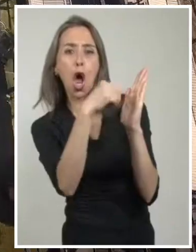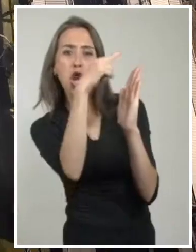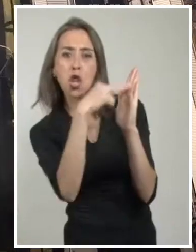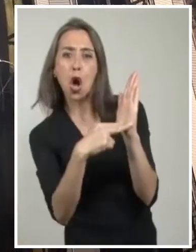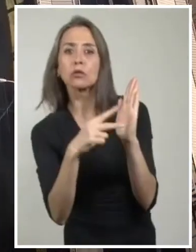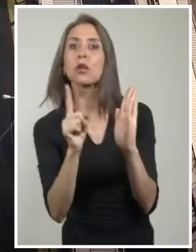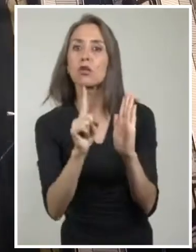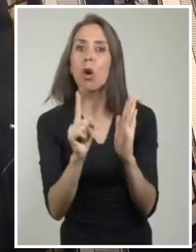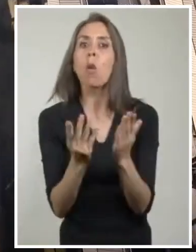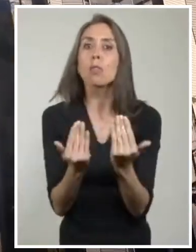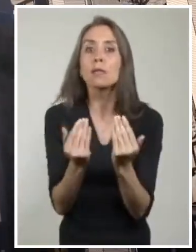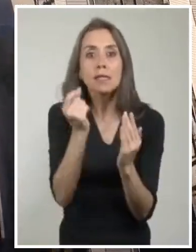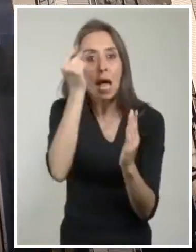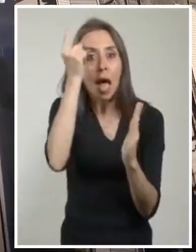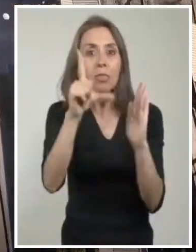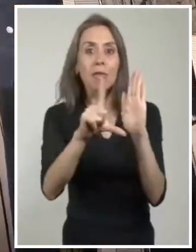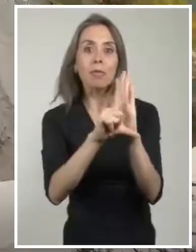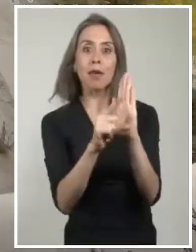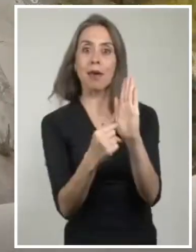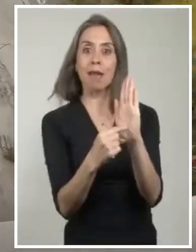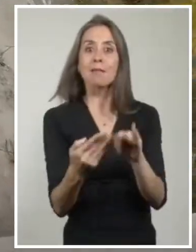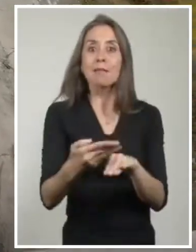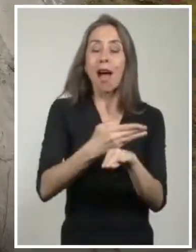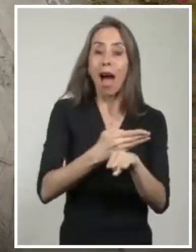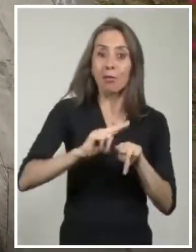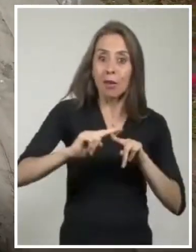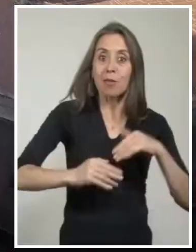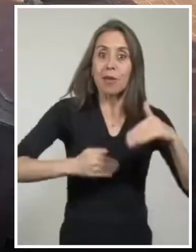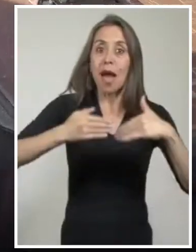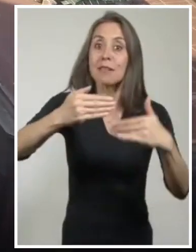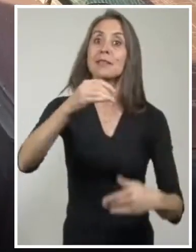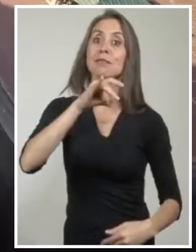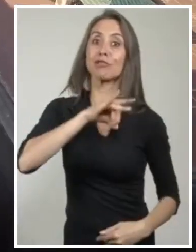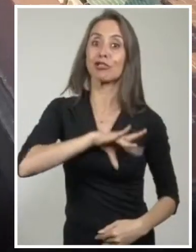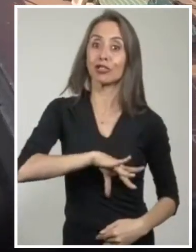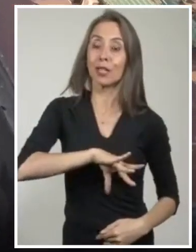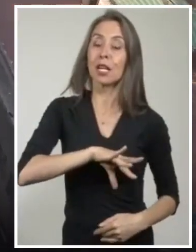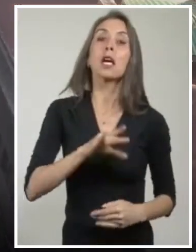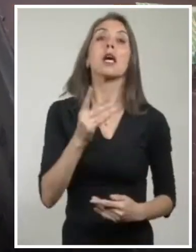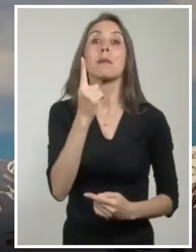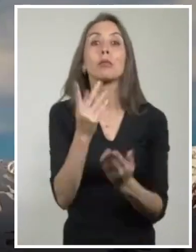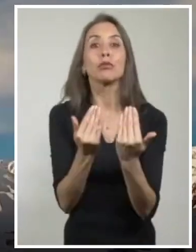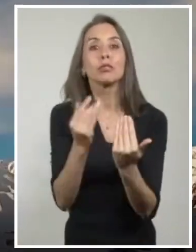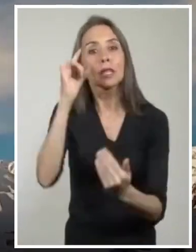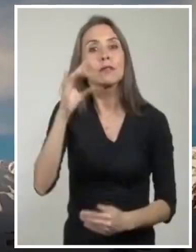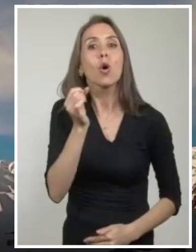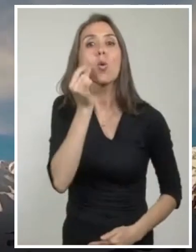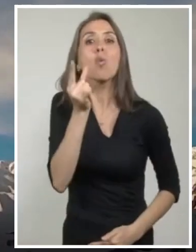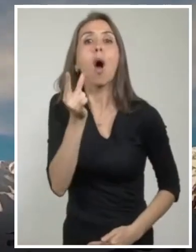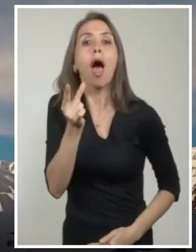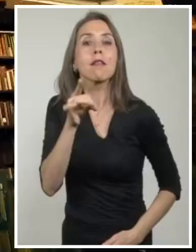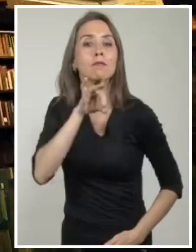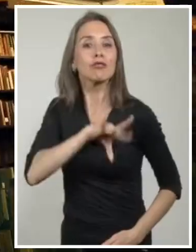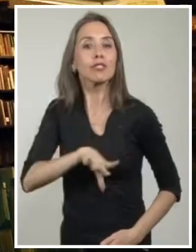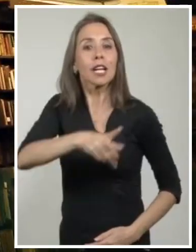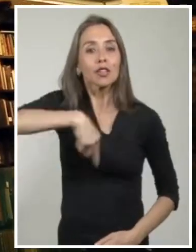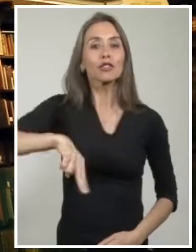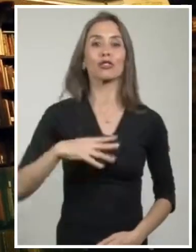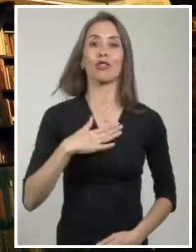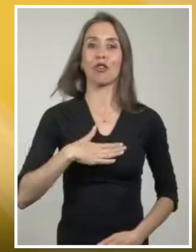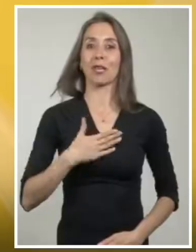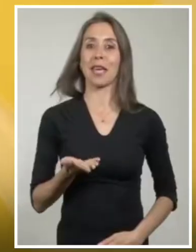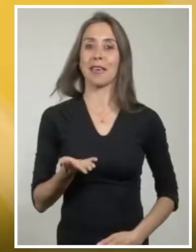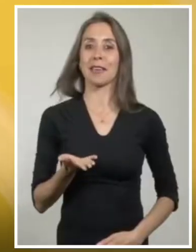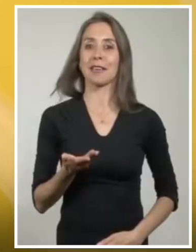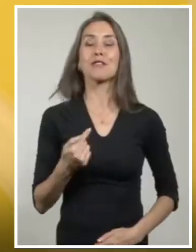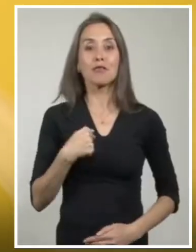entenderlas. Antes de seguir construyendo Chile, hay que saber cuál es el Chile que queremos. Y yo estoy aquí